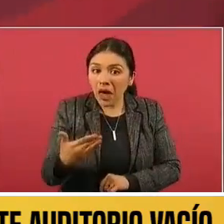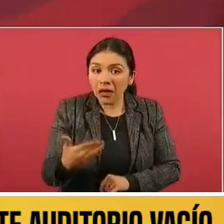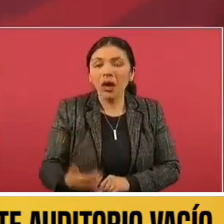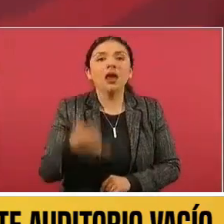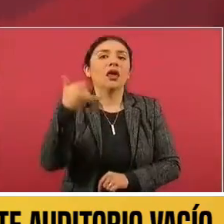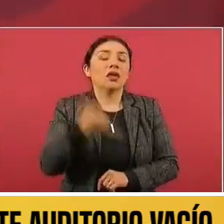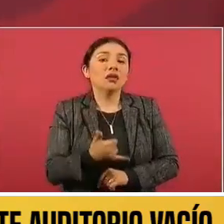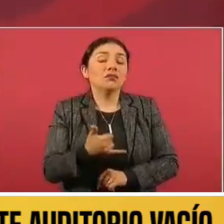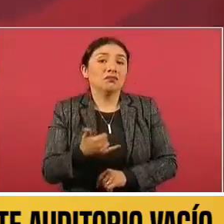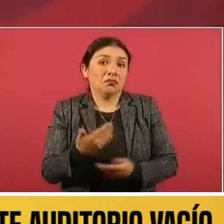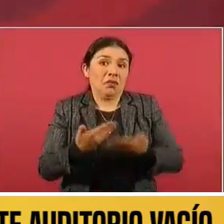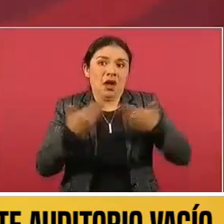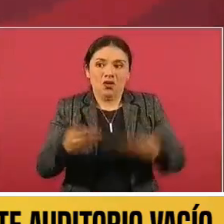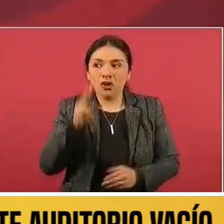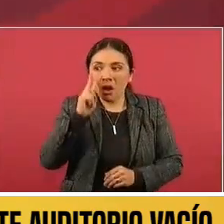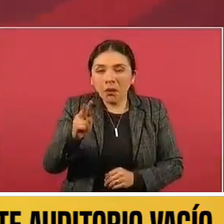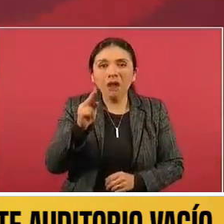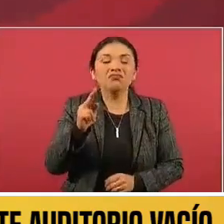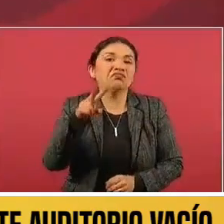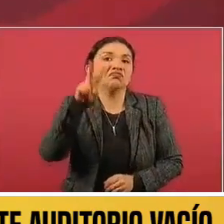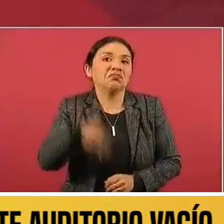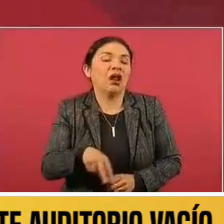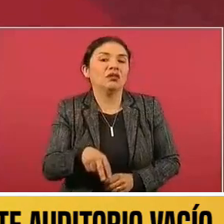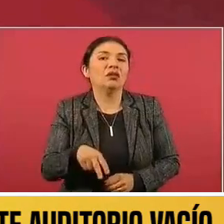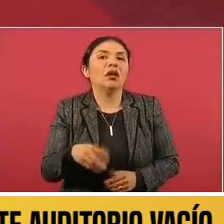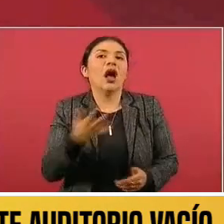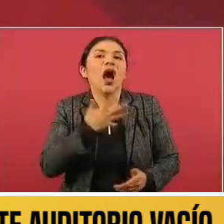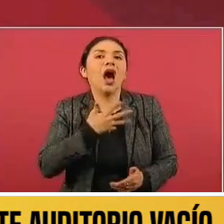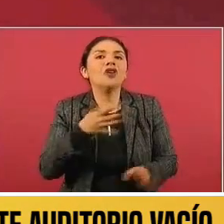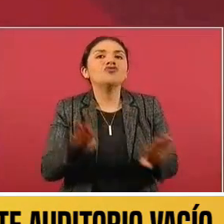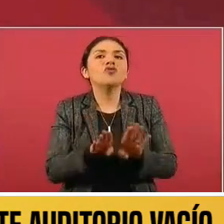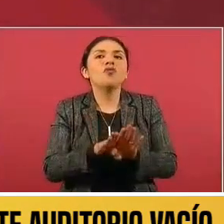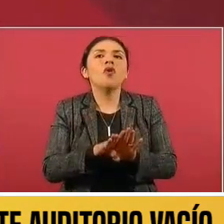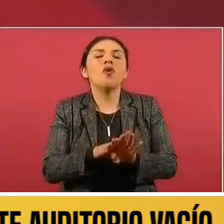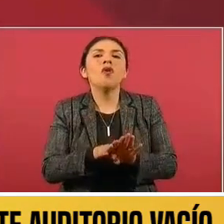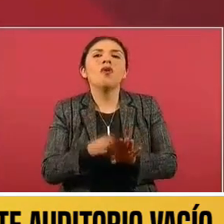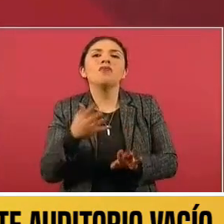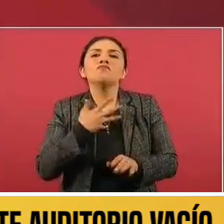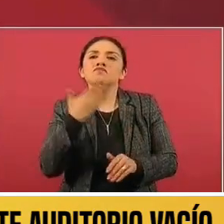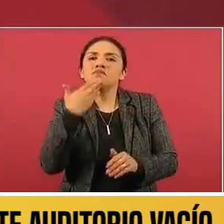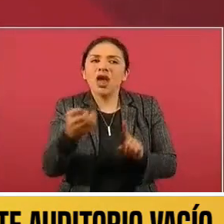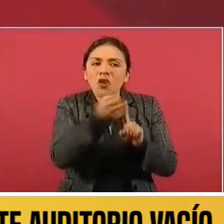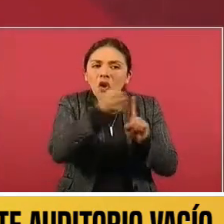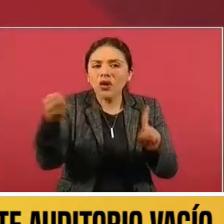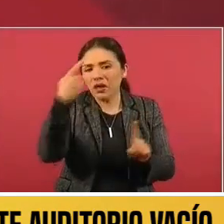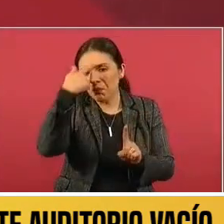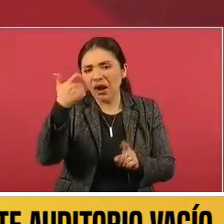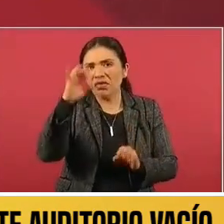demostrando con la estabilidad cambiaria con